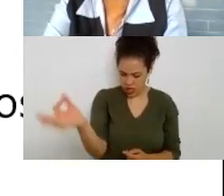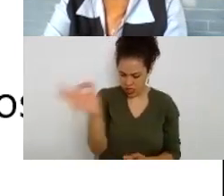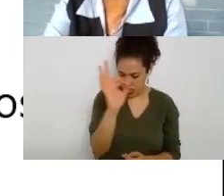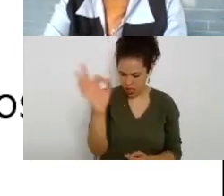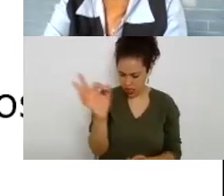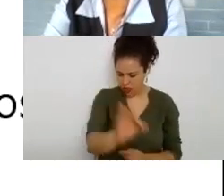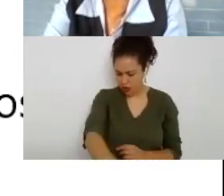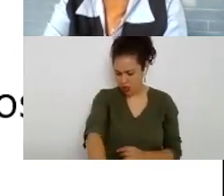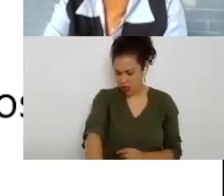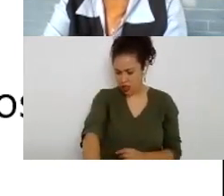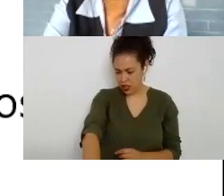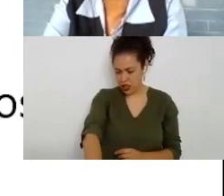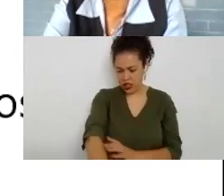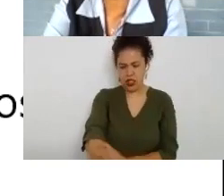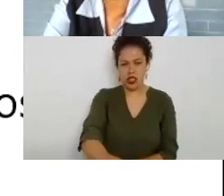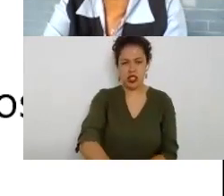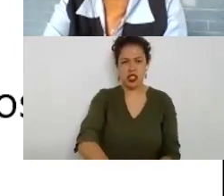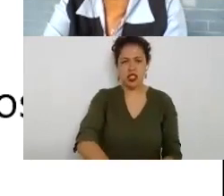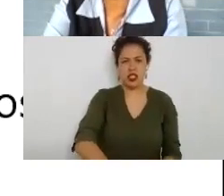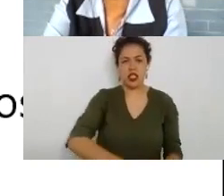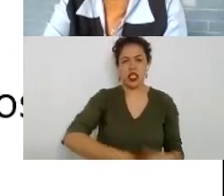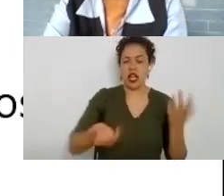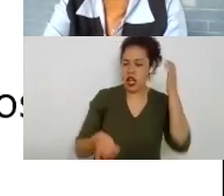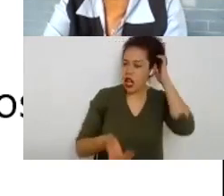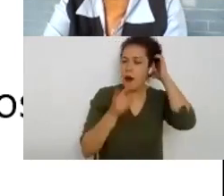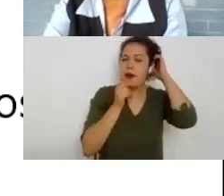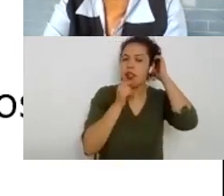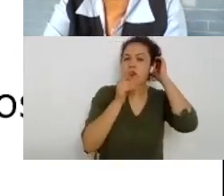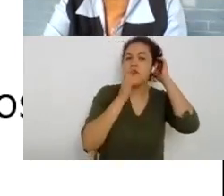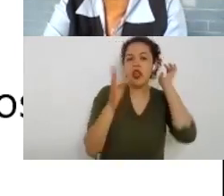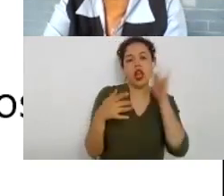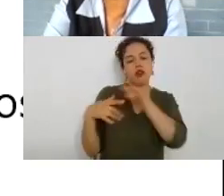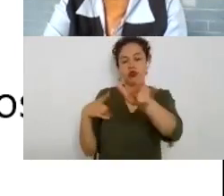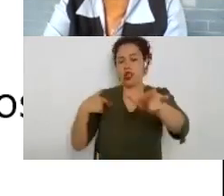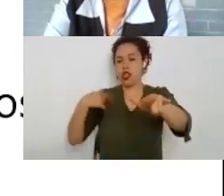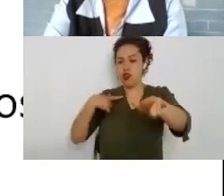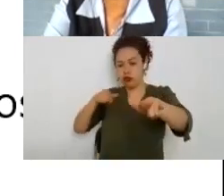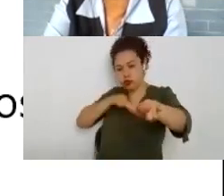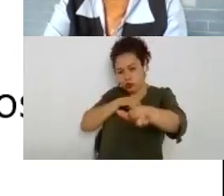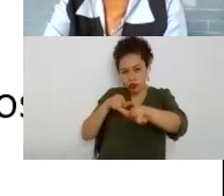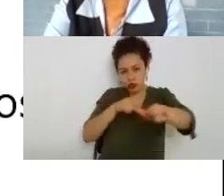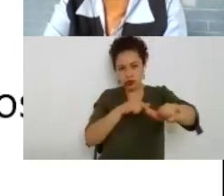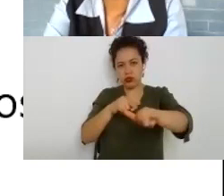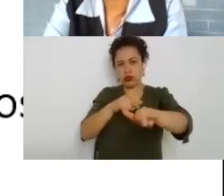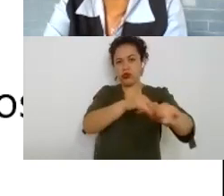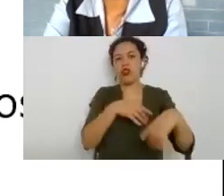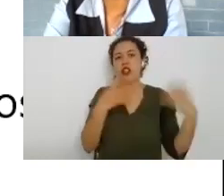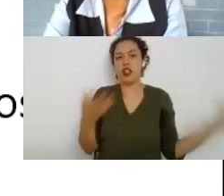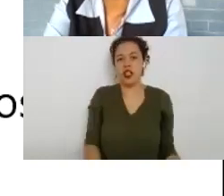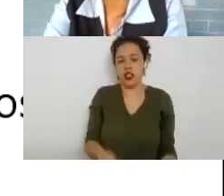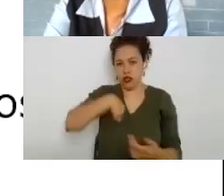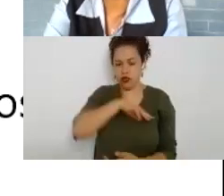nos escolten a un hospital. ¿Ok? Pero es decisión que tenemos, no podemos